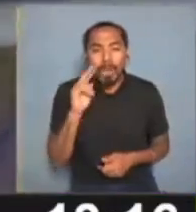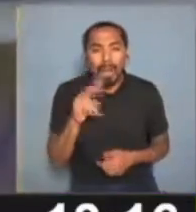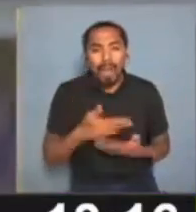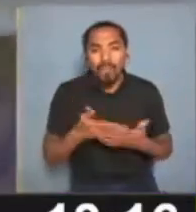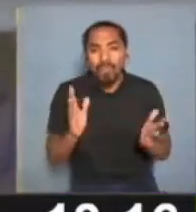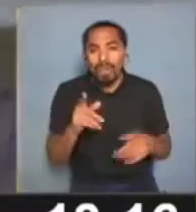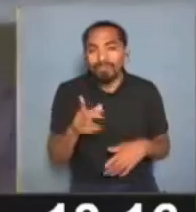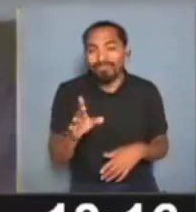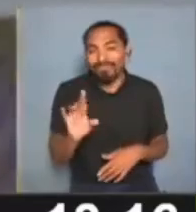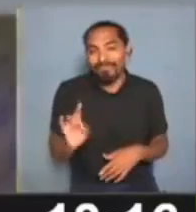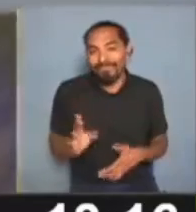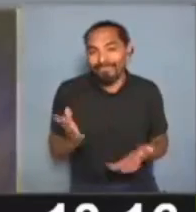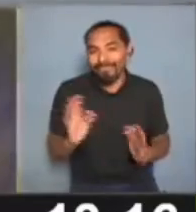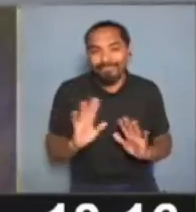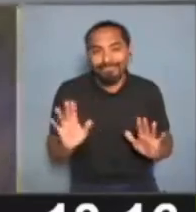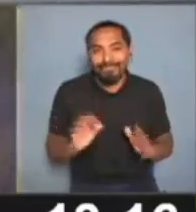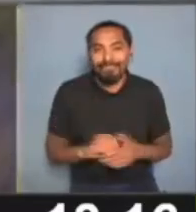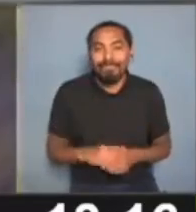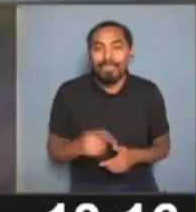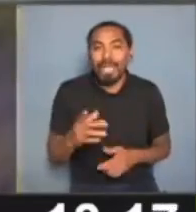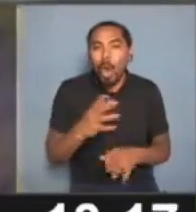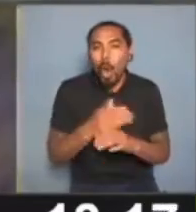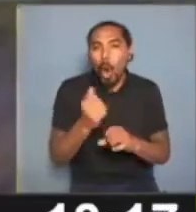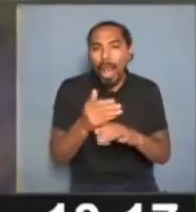lugar, por supuesto, por el paro del